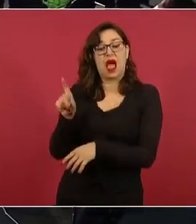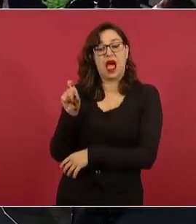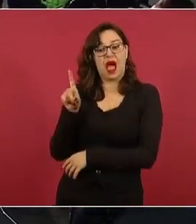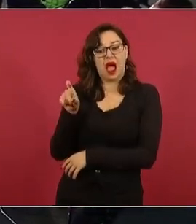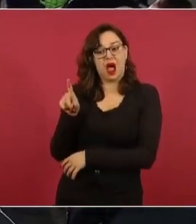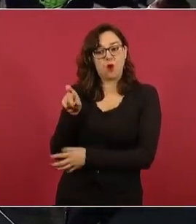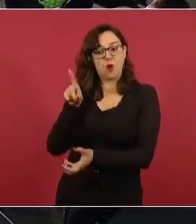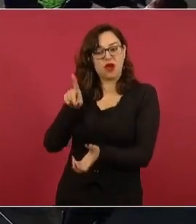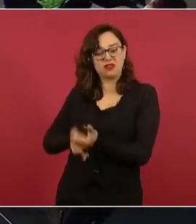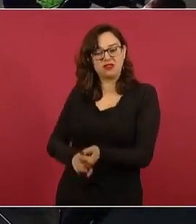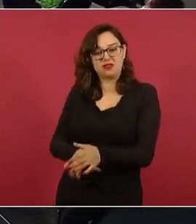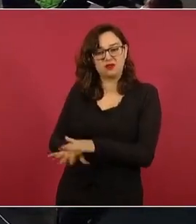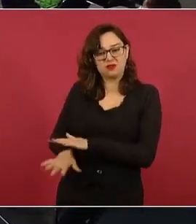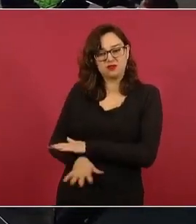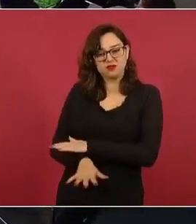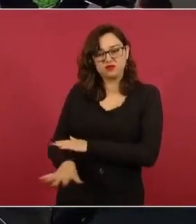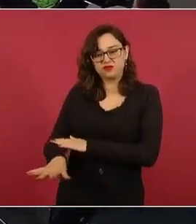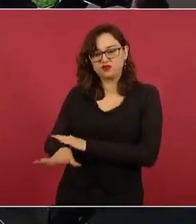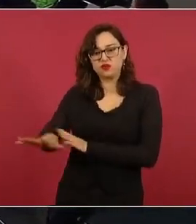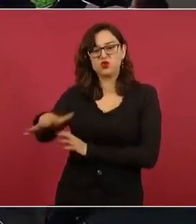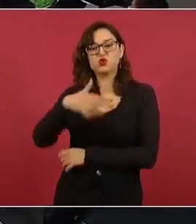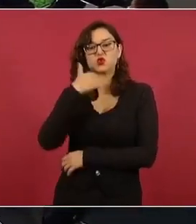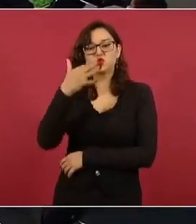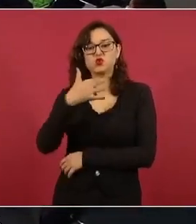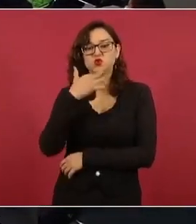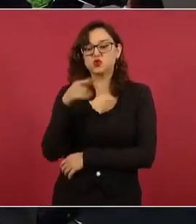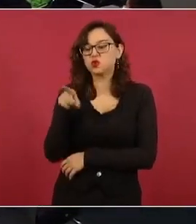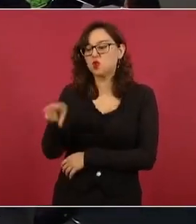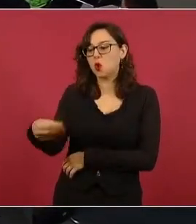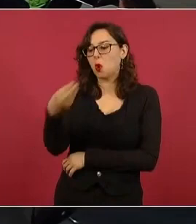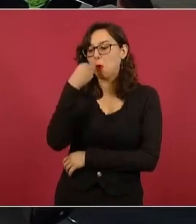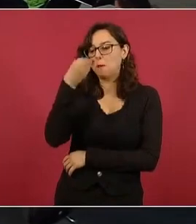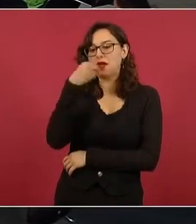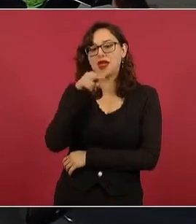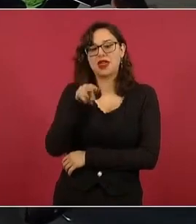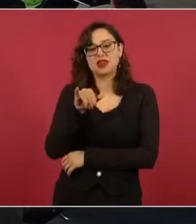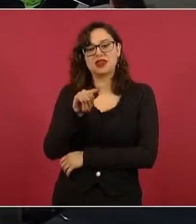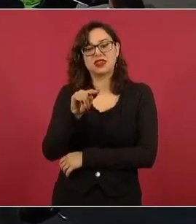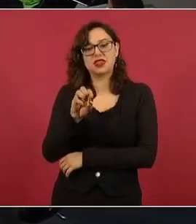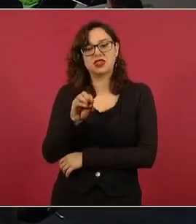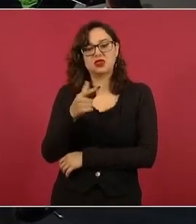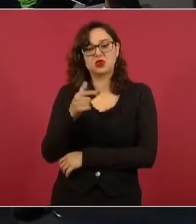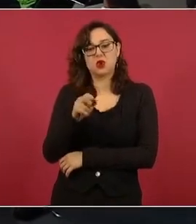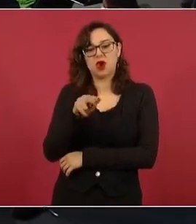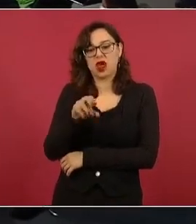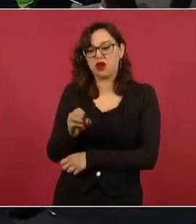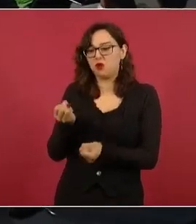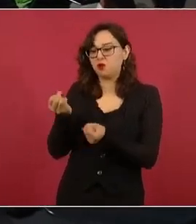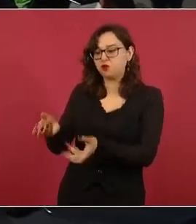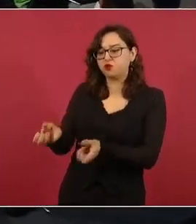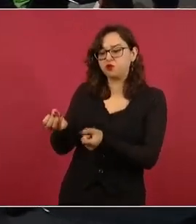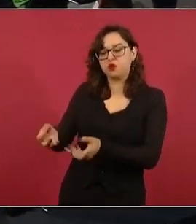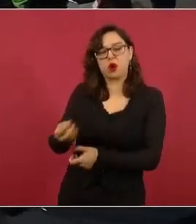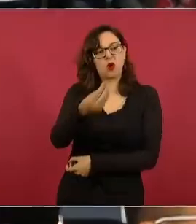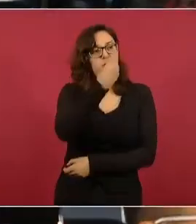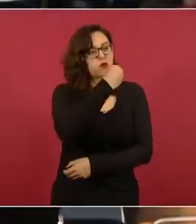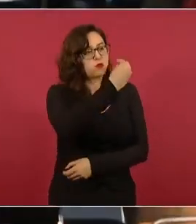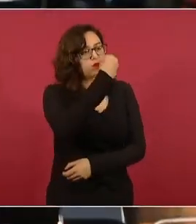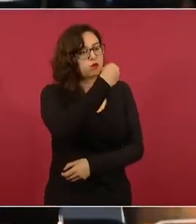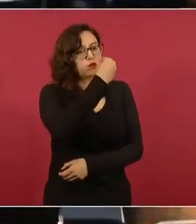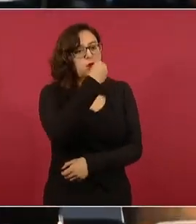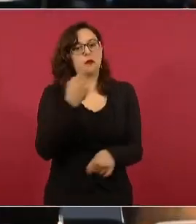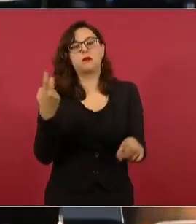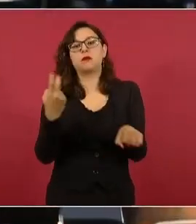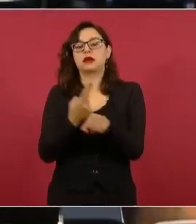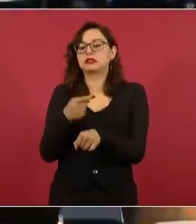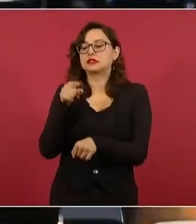dan de comer es nitrógeno y eso hace mucho daño. Y como el piso es